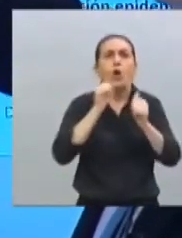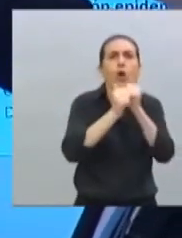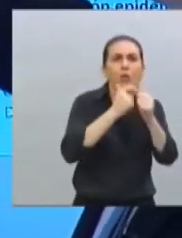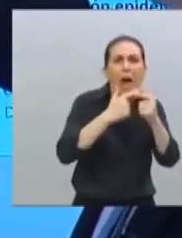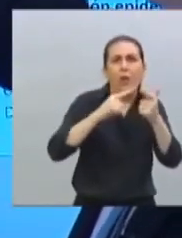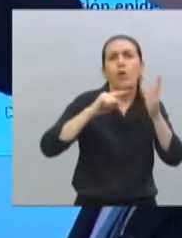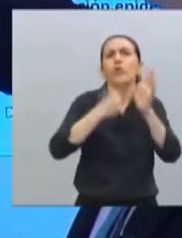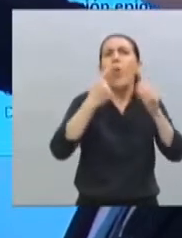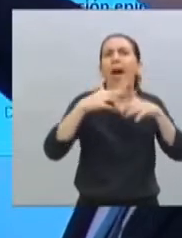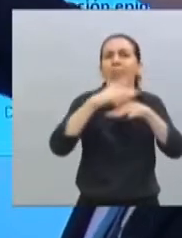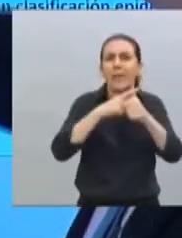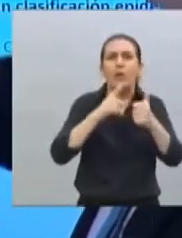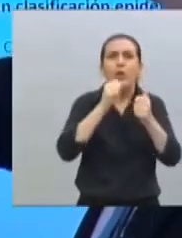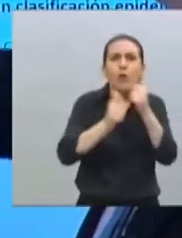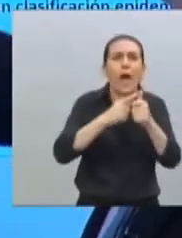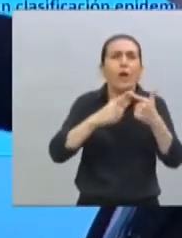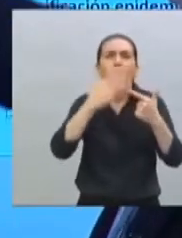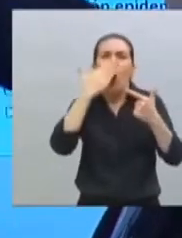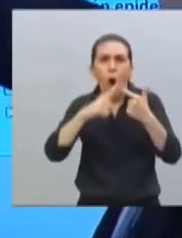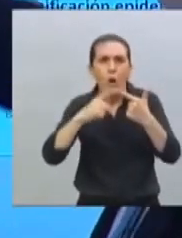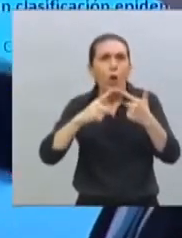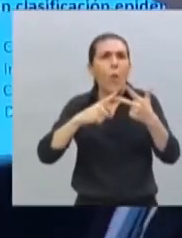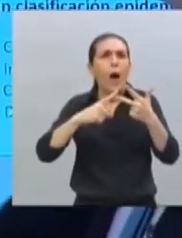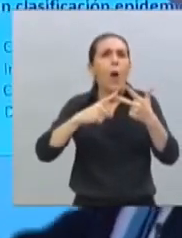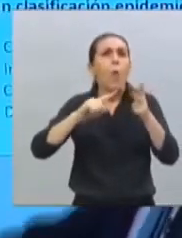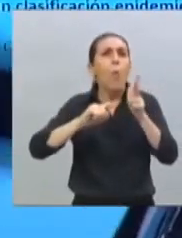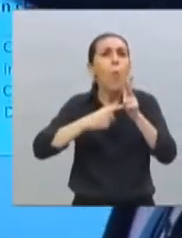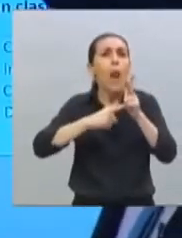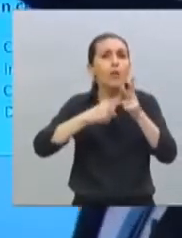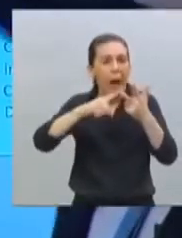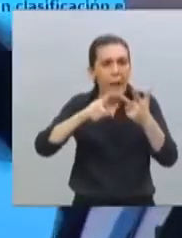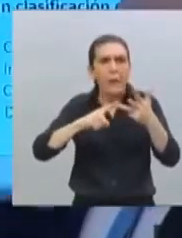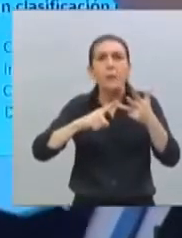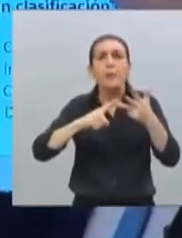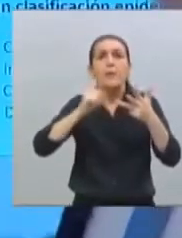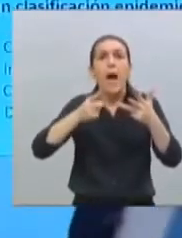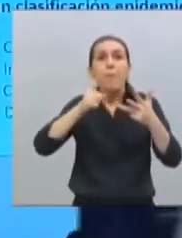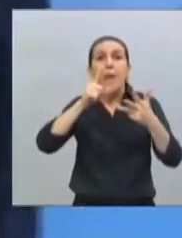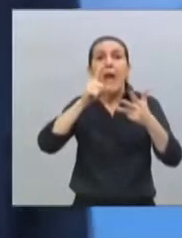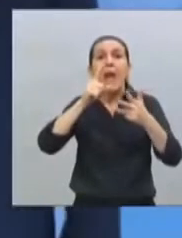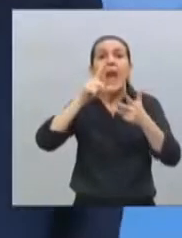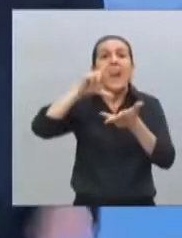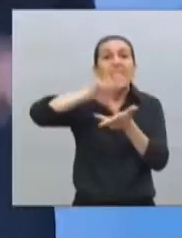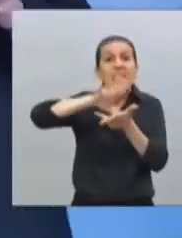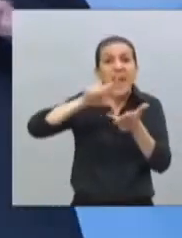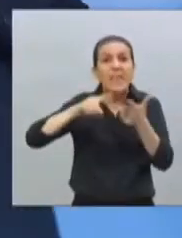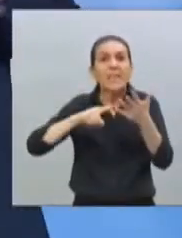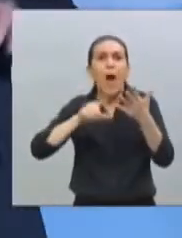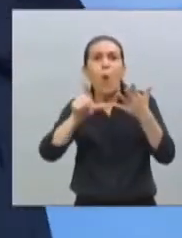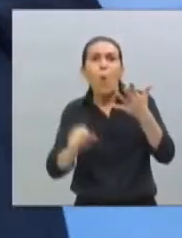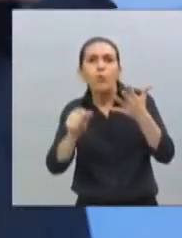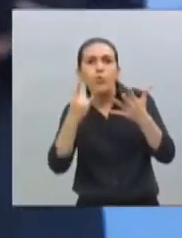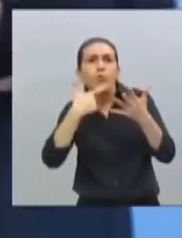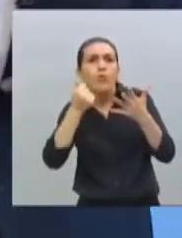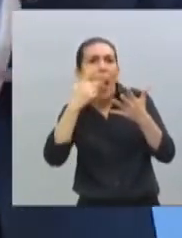acuerdo, digamos, se deja un margen para que cada gobernador, e incluso hacia cada provincia los intendentes,